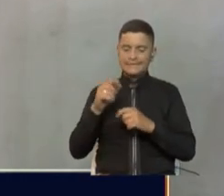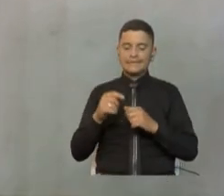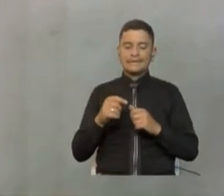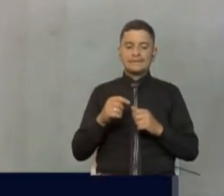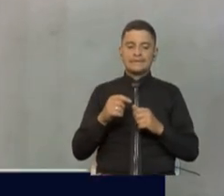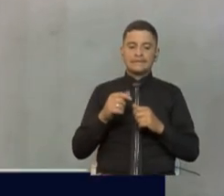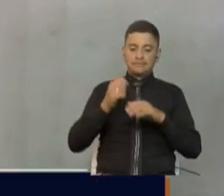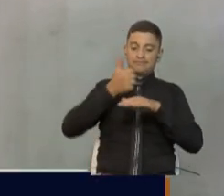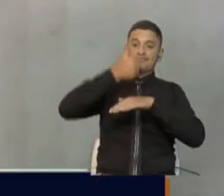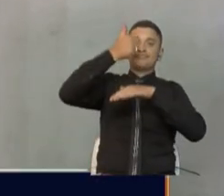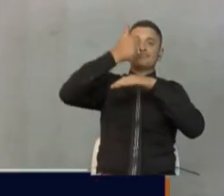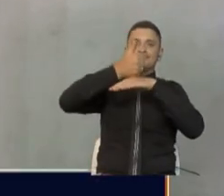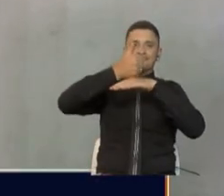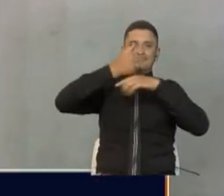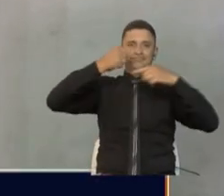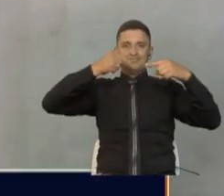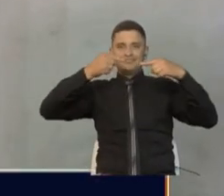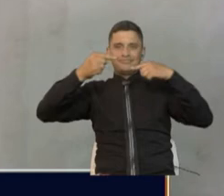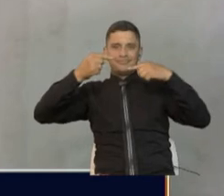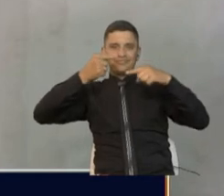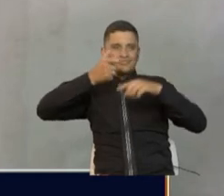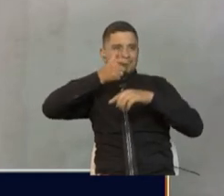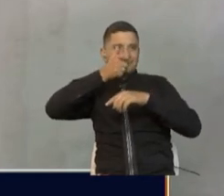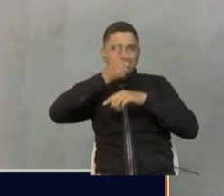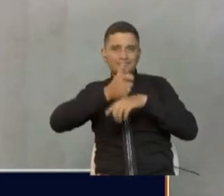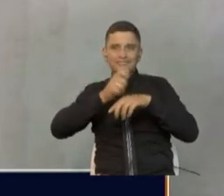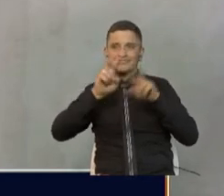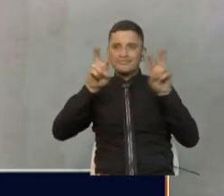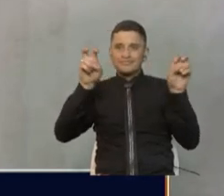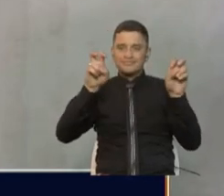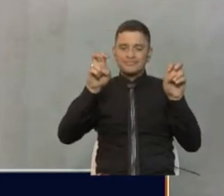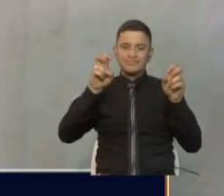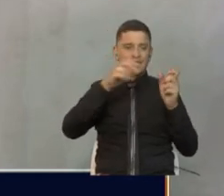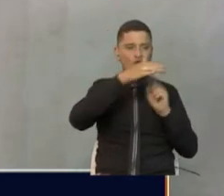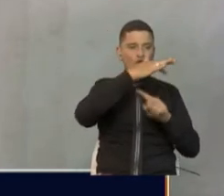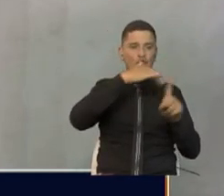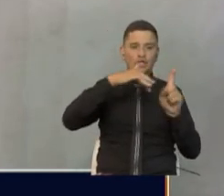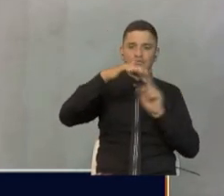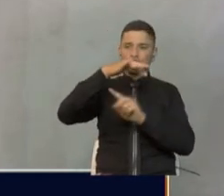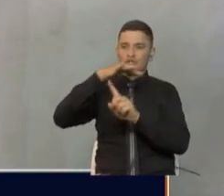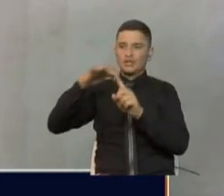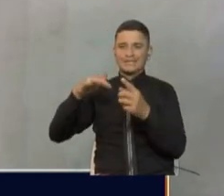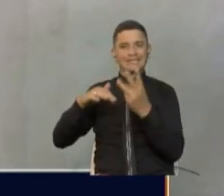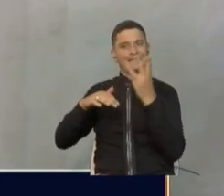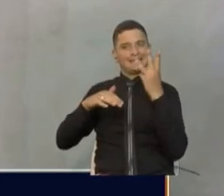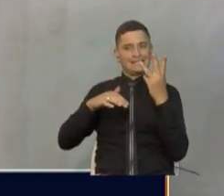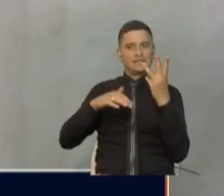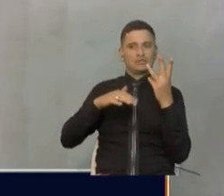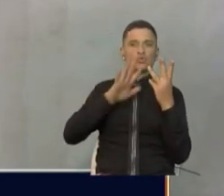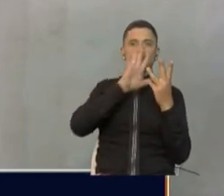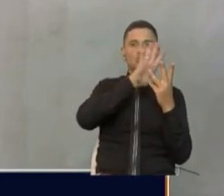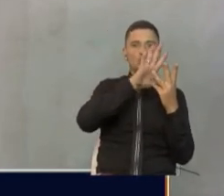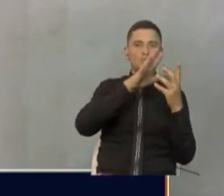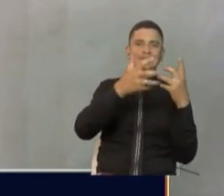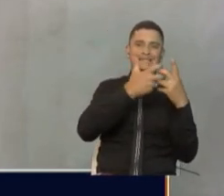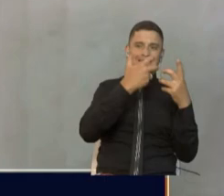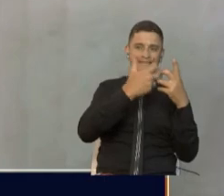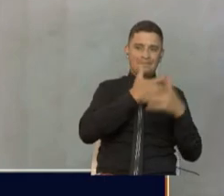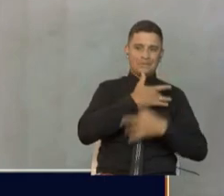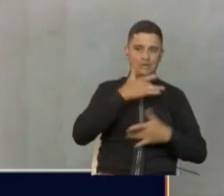La superintendencia tiene tres escenarios de actuación frente a los actores que intervienen en el sistema de